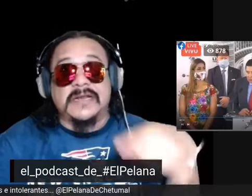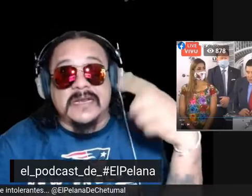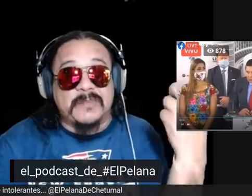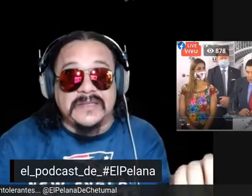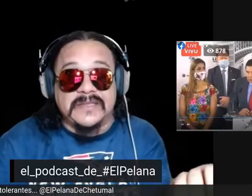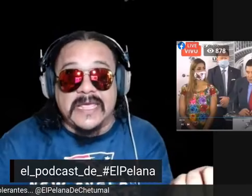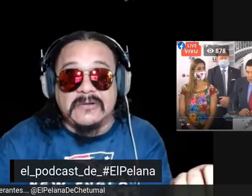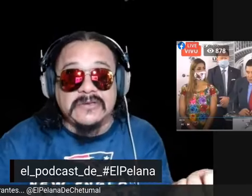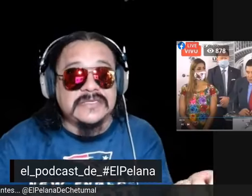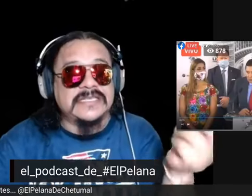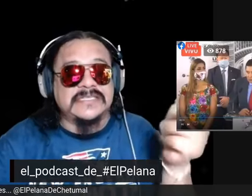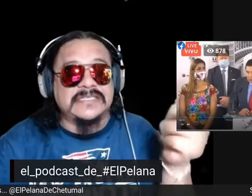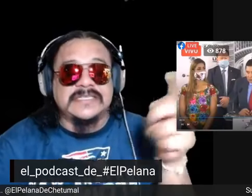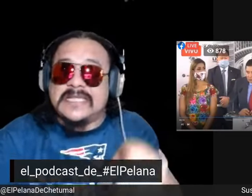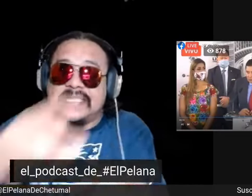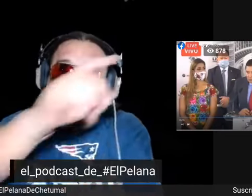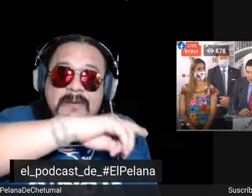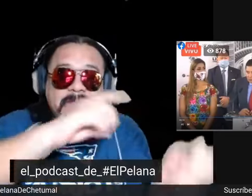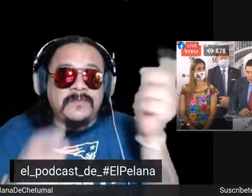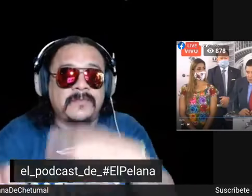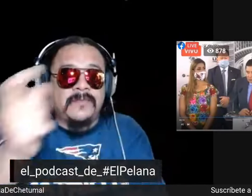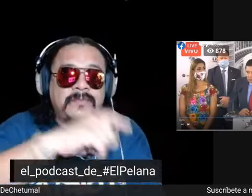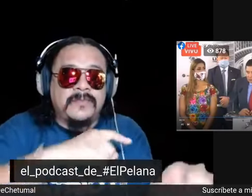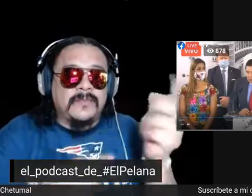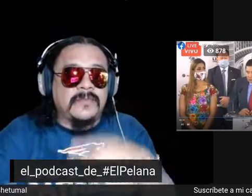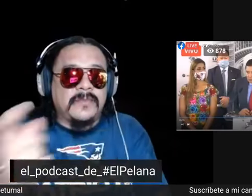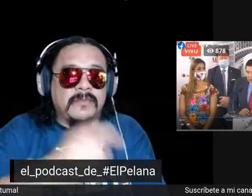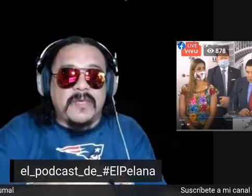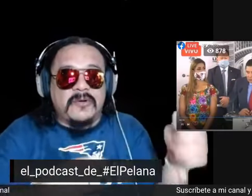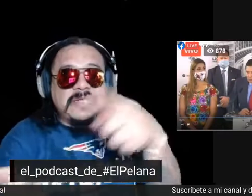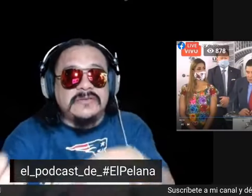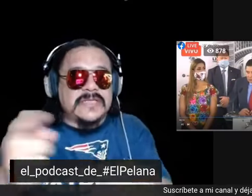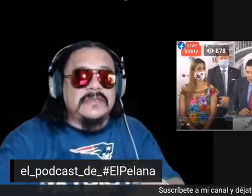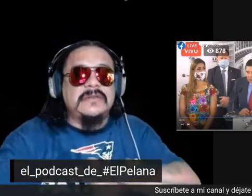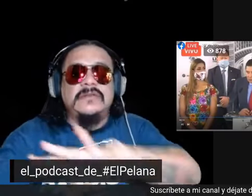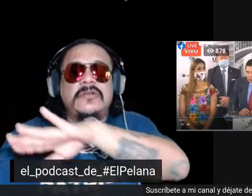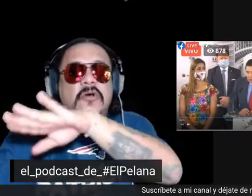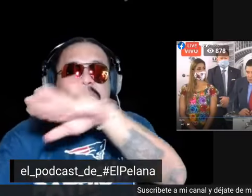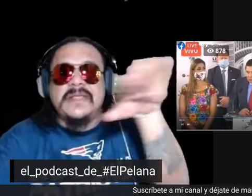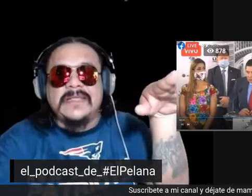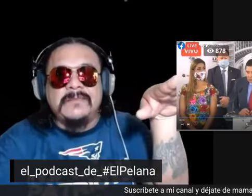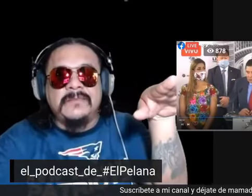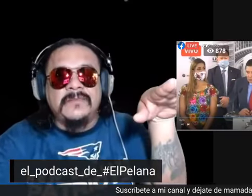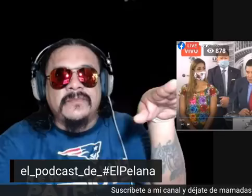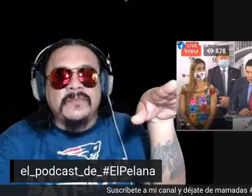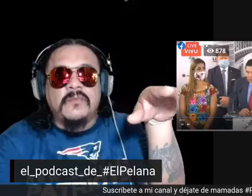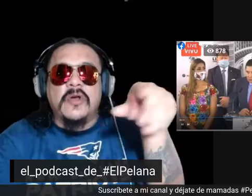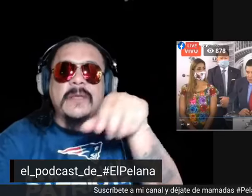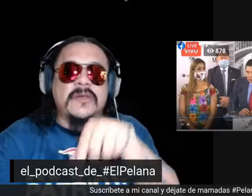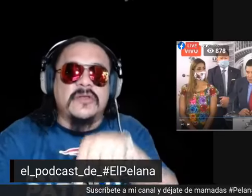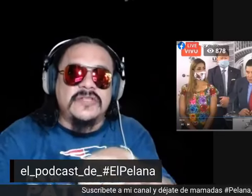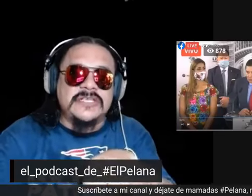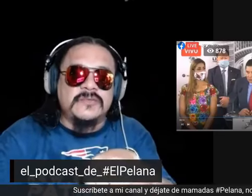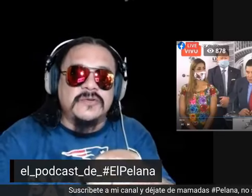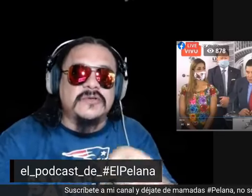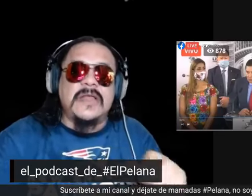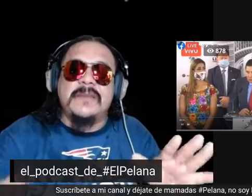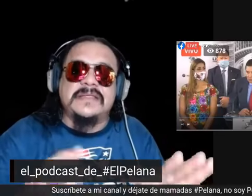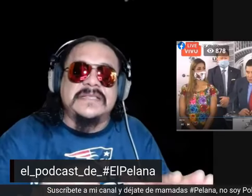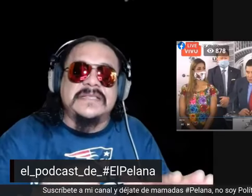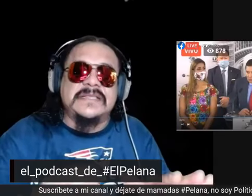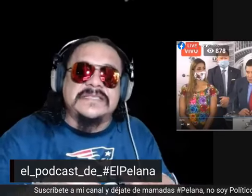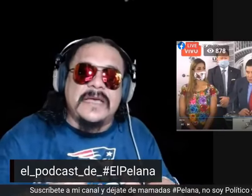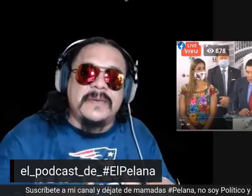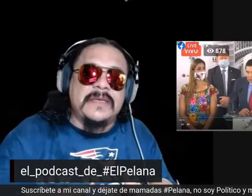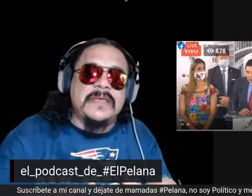son rependejos y así se la llevan. Pero estos casos no comentan porque el periodismo solamente